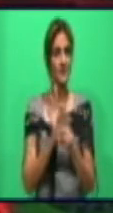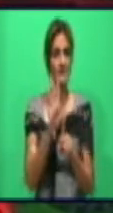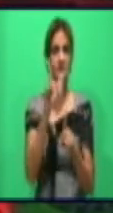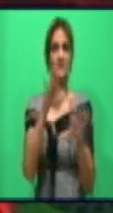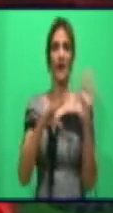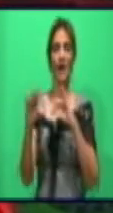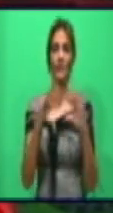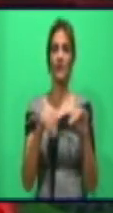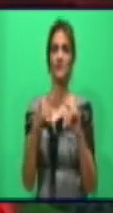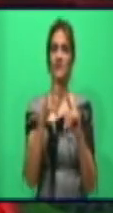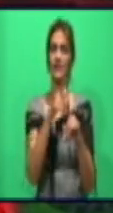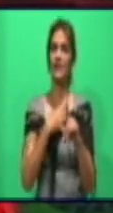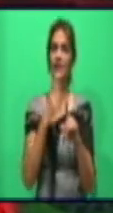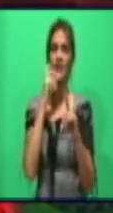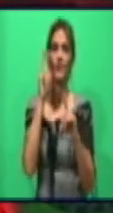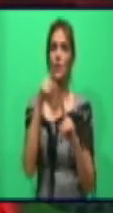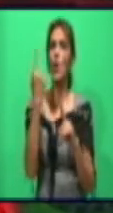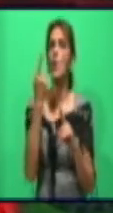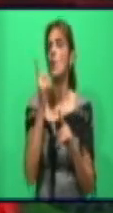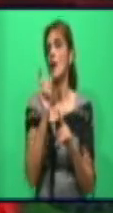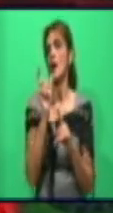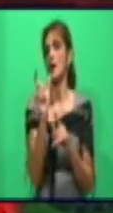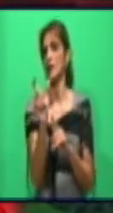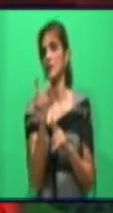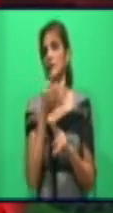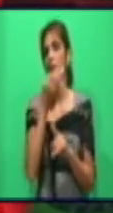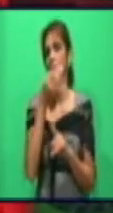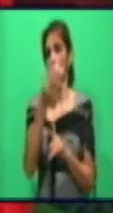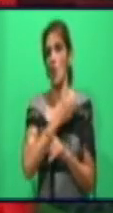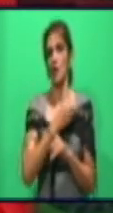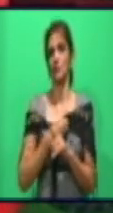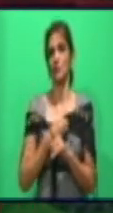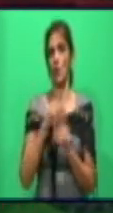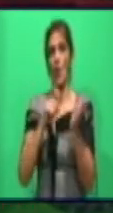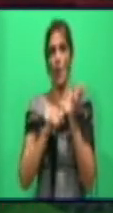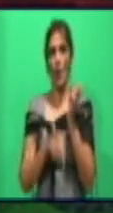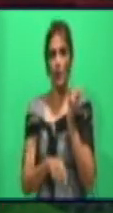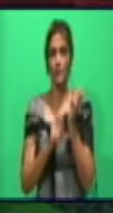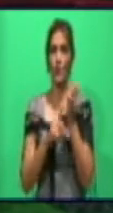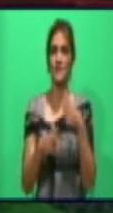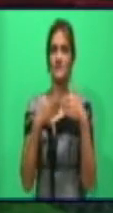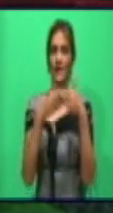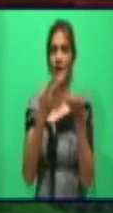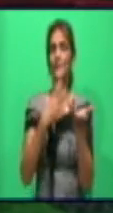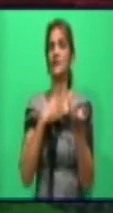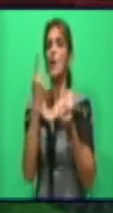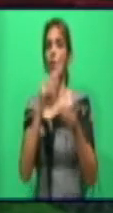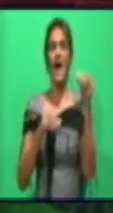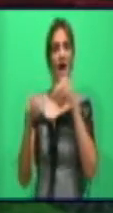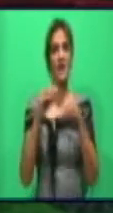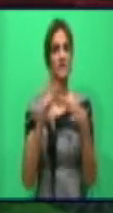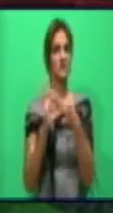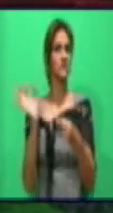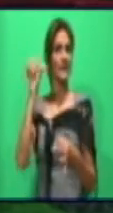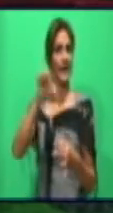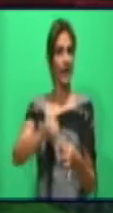que ver con una frase que acaba de explicar el doctor del risco hoy granma vive una situación muy grave